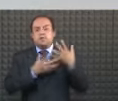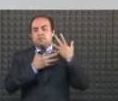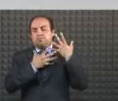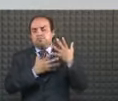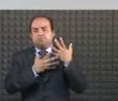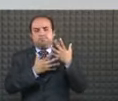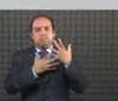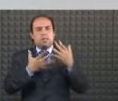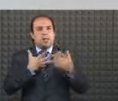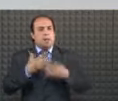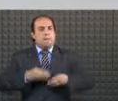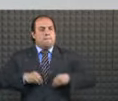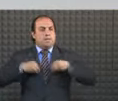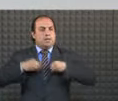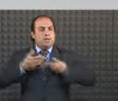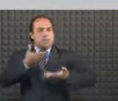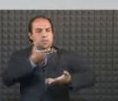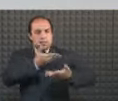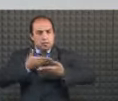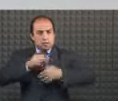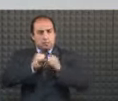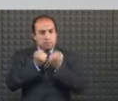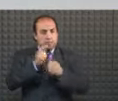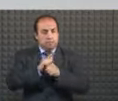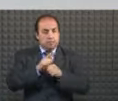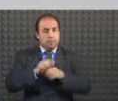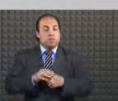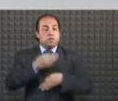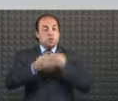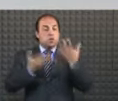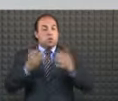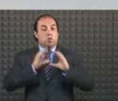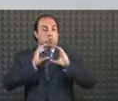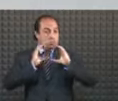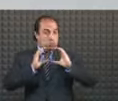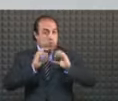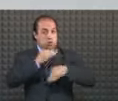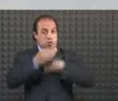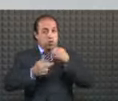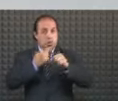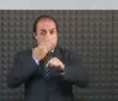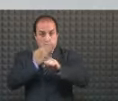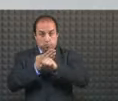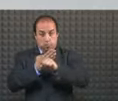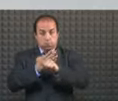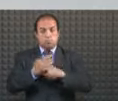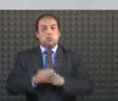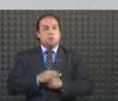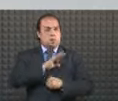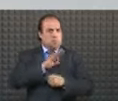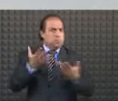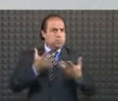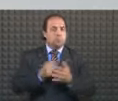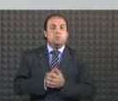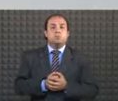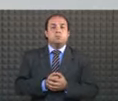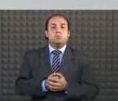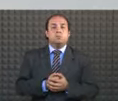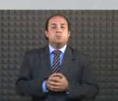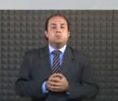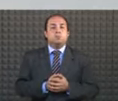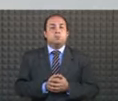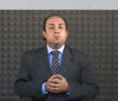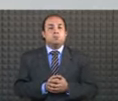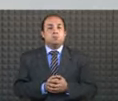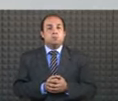enormemente tener esta vida social. Si hacemos todo cuidadosamente y todos somos responsables, se puede realizar. Entonces, aun